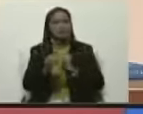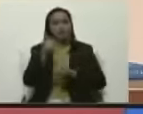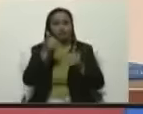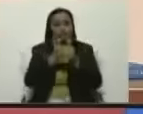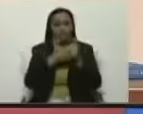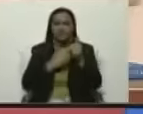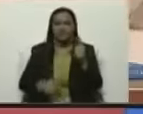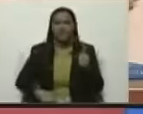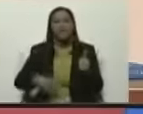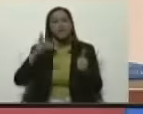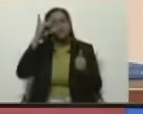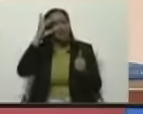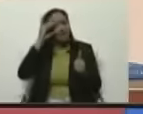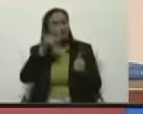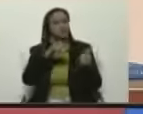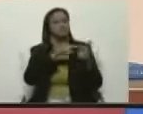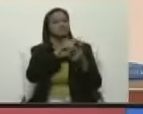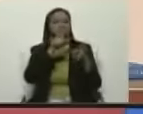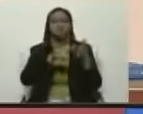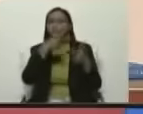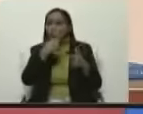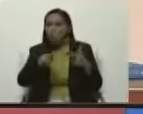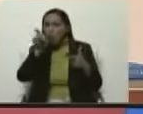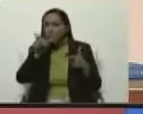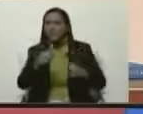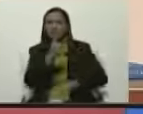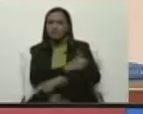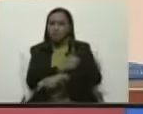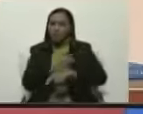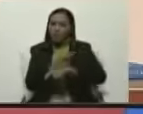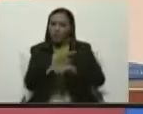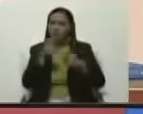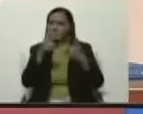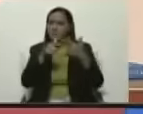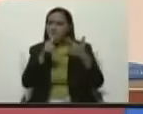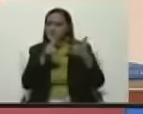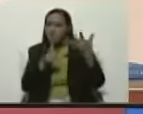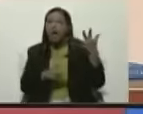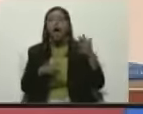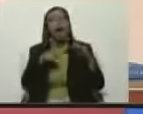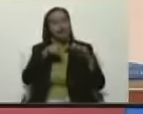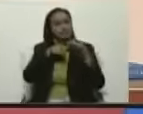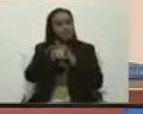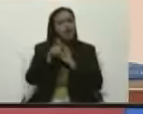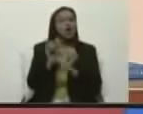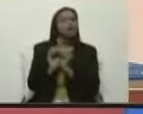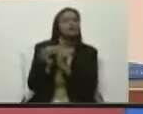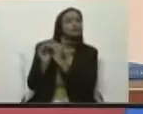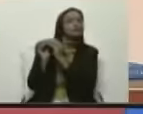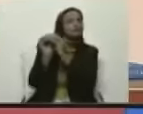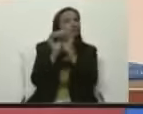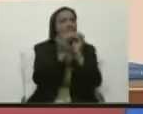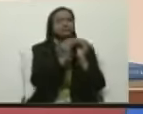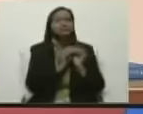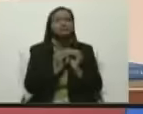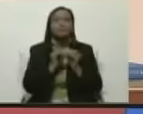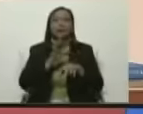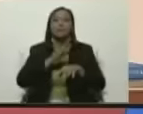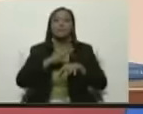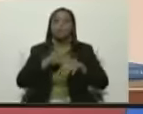Jacqueline. Están dolientes, pues, de la universidad. Y han entrado allí, ellos no creen, dañaron unas